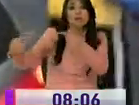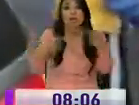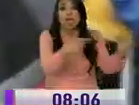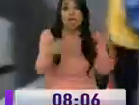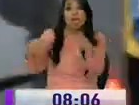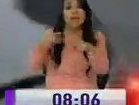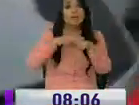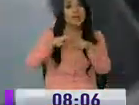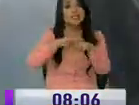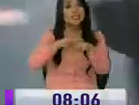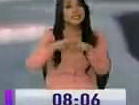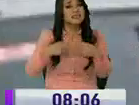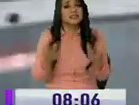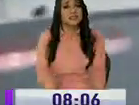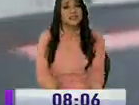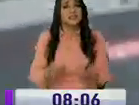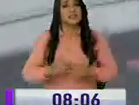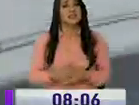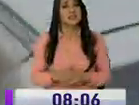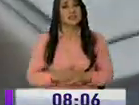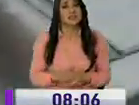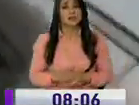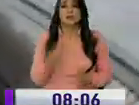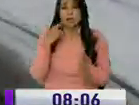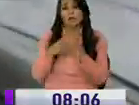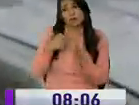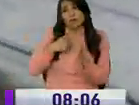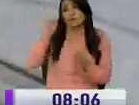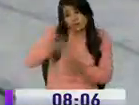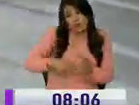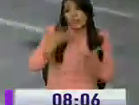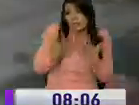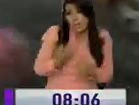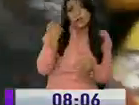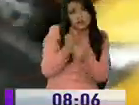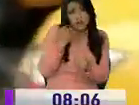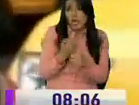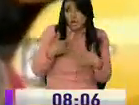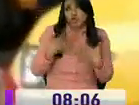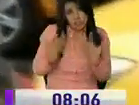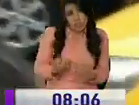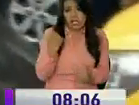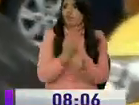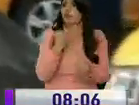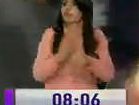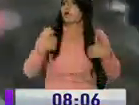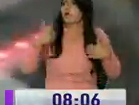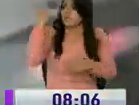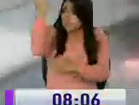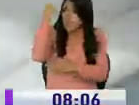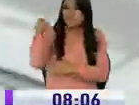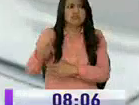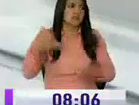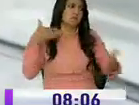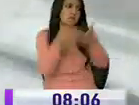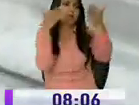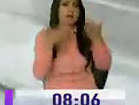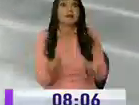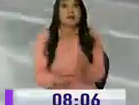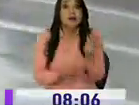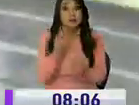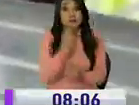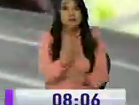del gremio, se agreden. Miren, ahí está. ¿Por qué? Porque uno decidió salir a trabajar. Oye, ¿tiene derecho y no adherirse al paro? Le agreden. Mira, ahí